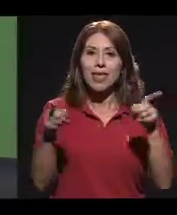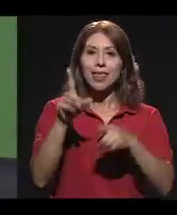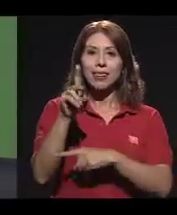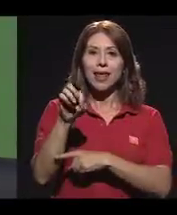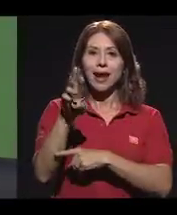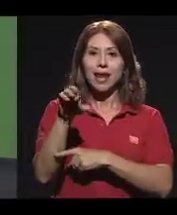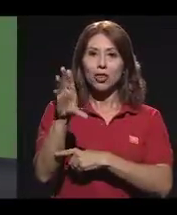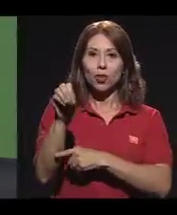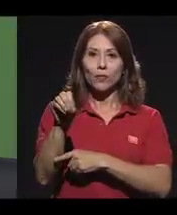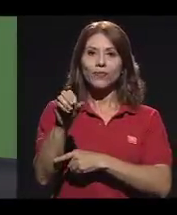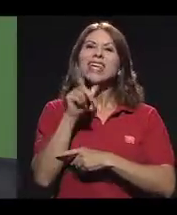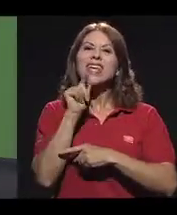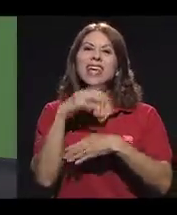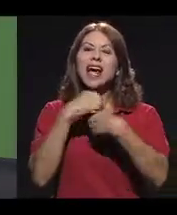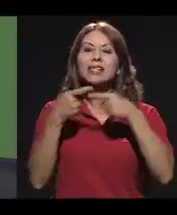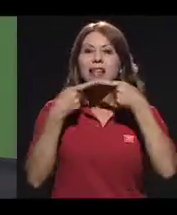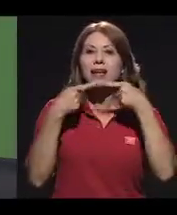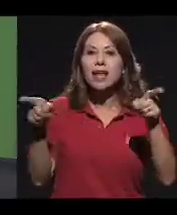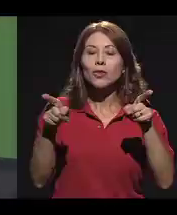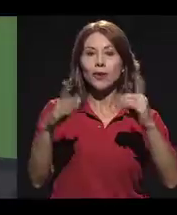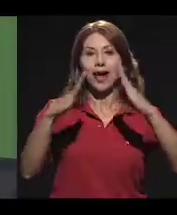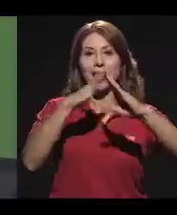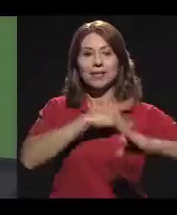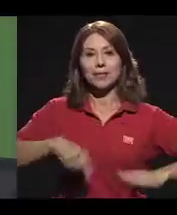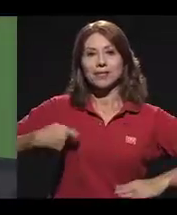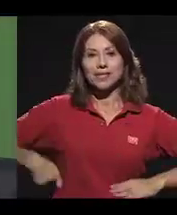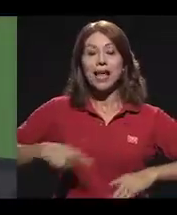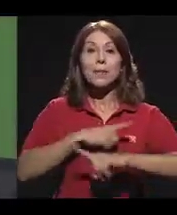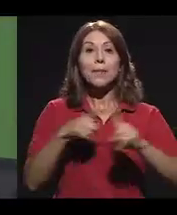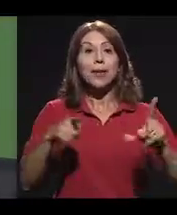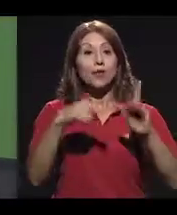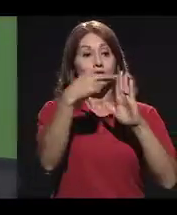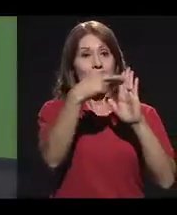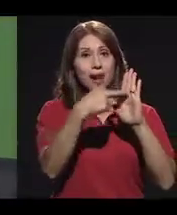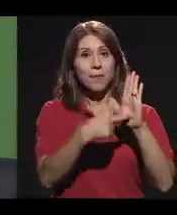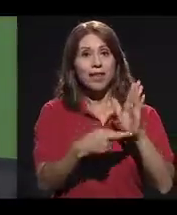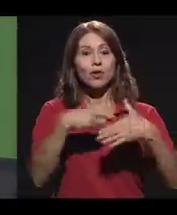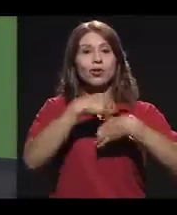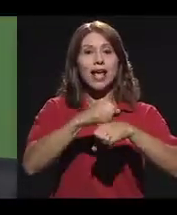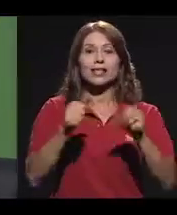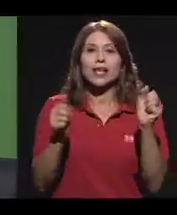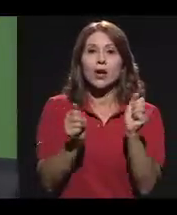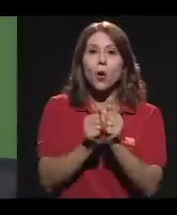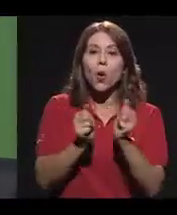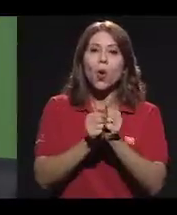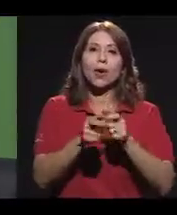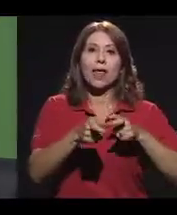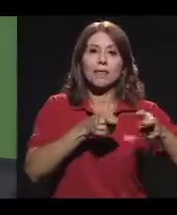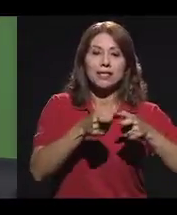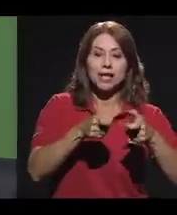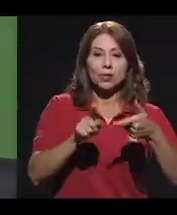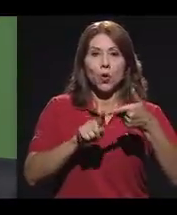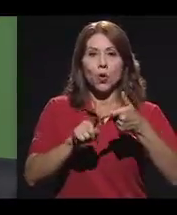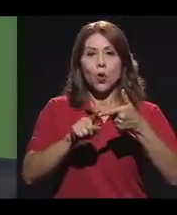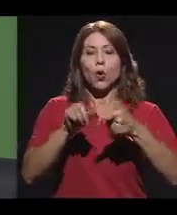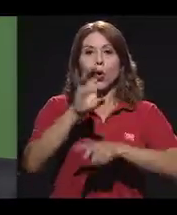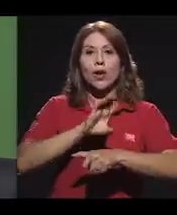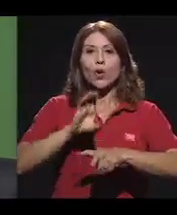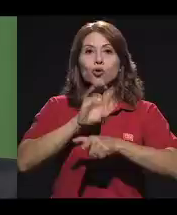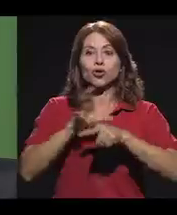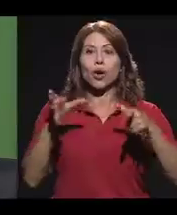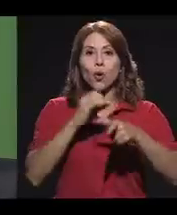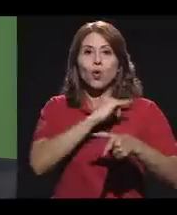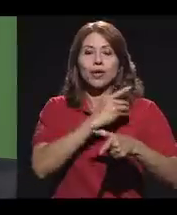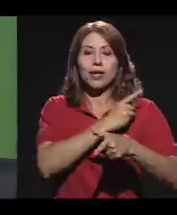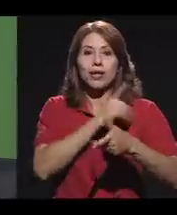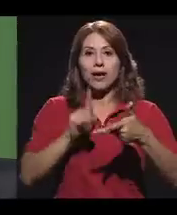sacar lo que es Casa Presidencial, pero este reglamento se va a estar haciendo en conjunto con la administración, el Consejo Directivo y Casa Presidencial